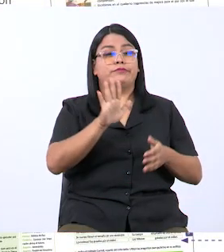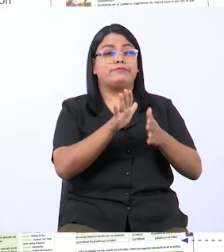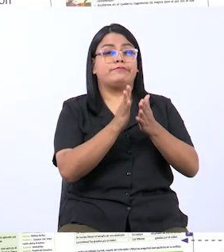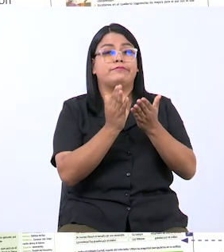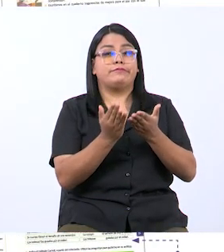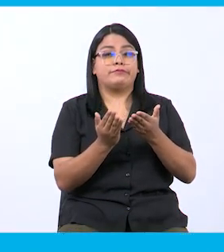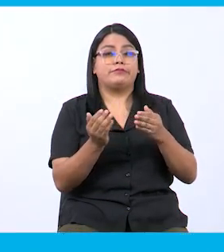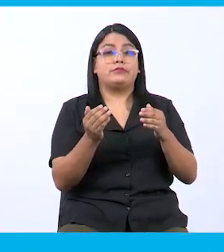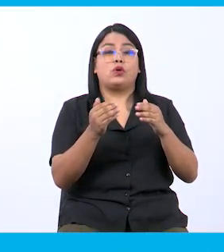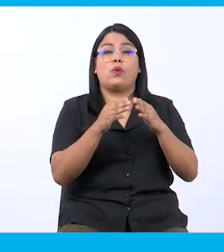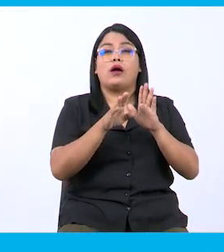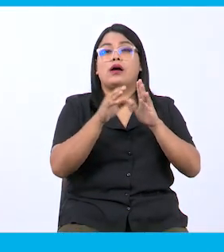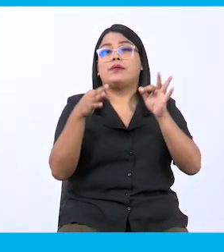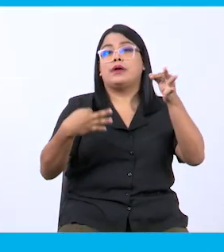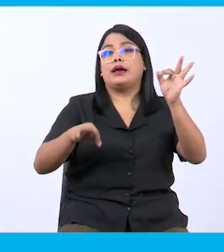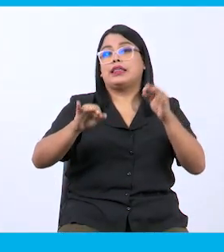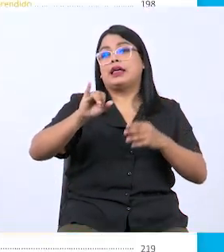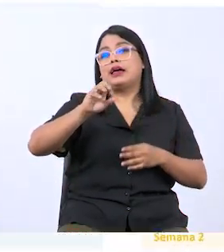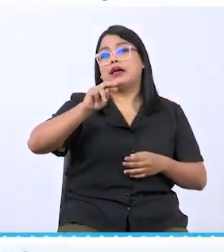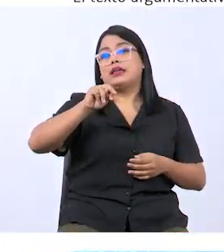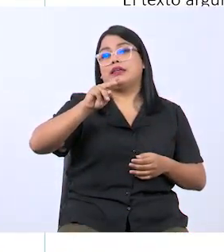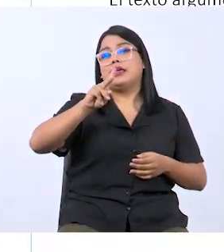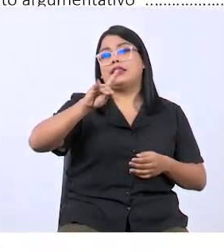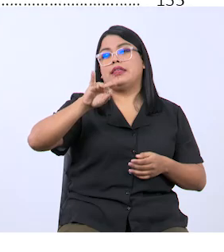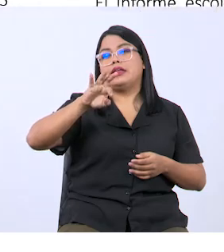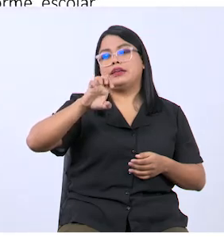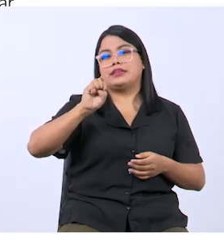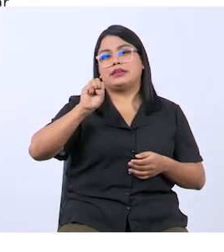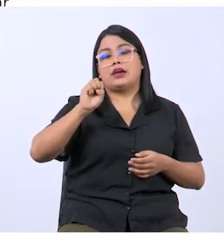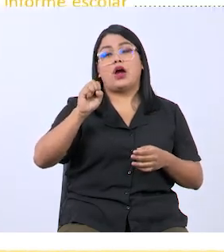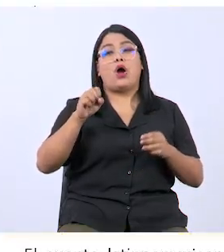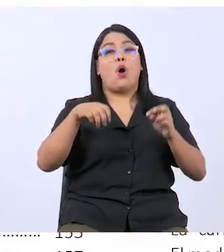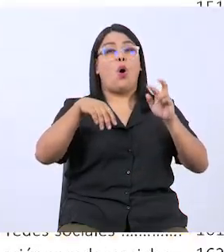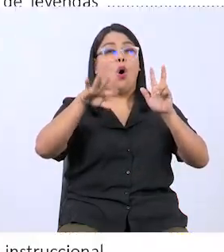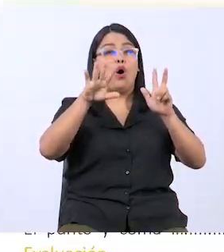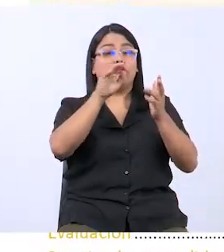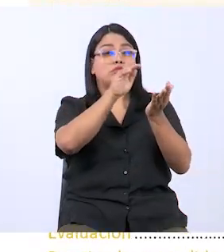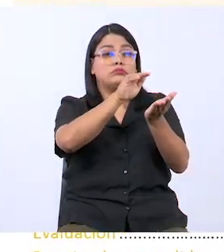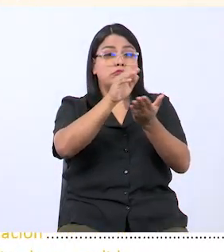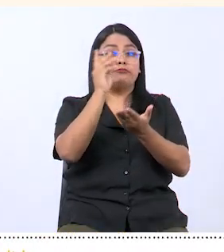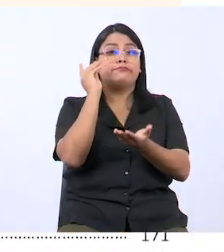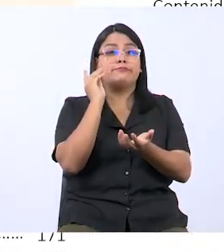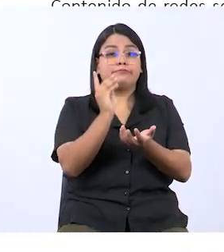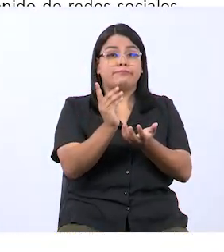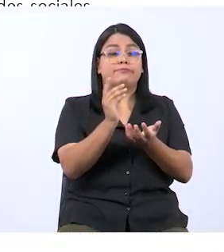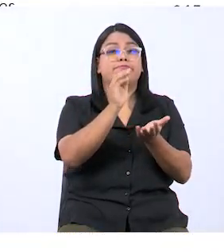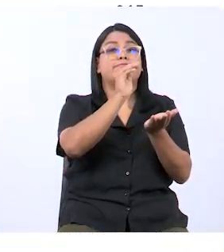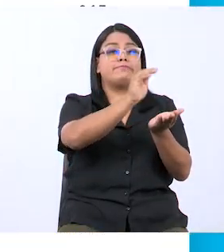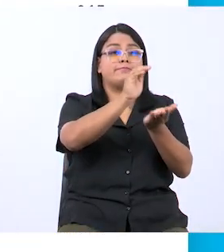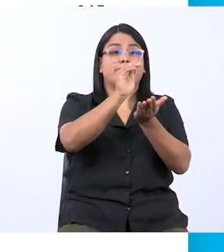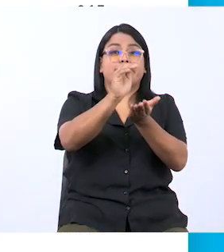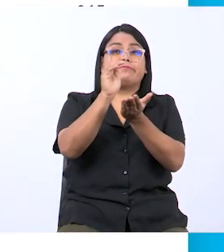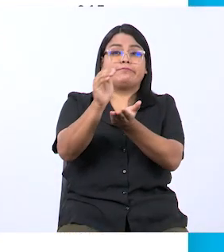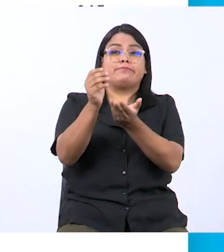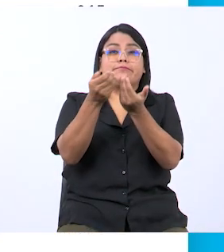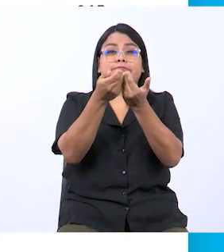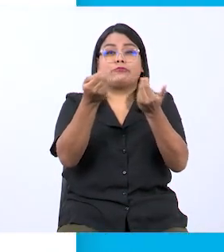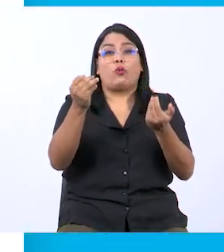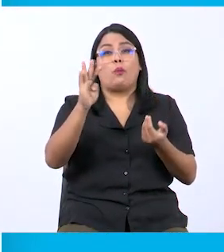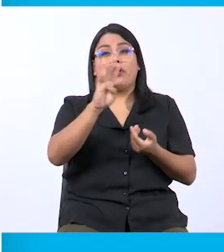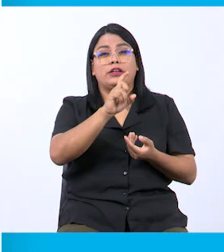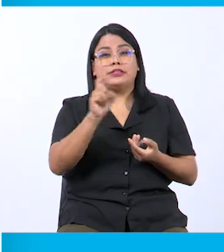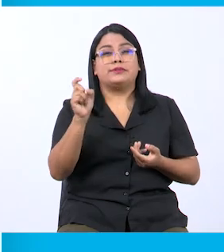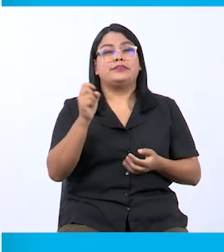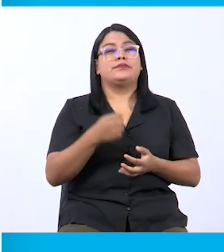de texto y el índice. Está dividido en 8 unidades didácticas y cada una se subdivide